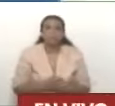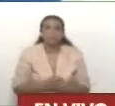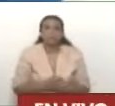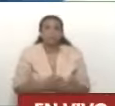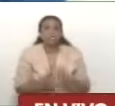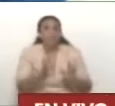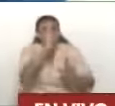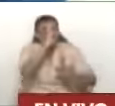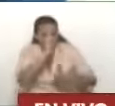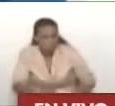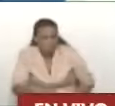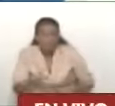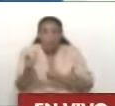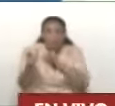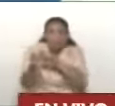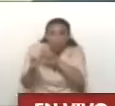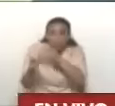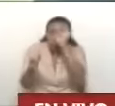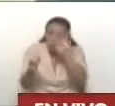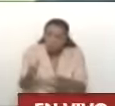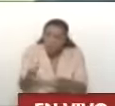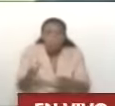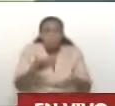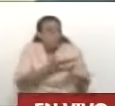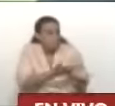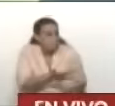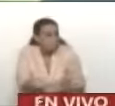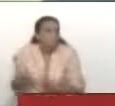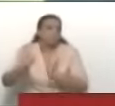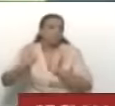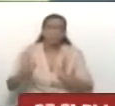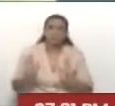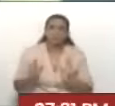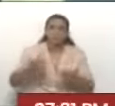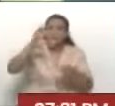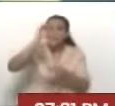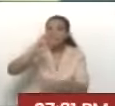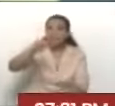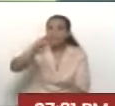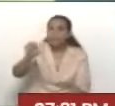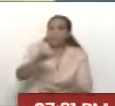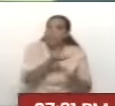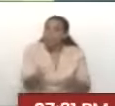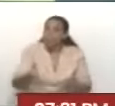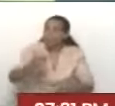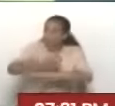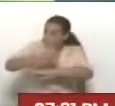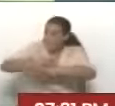Dentro del respeto de la Constitución y la soberanía, bienvenido. El Poder Electoral tiene la